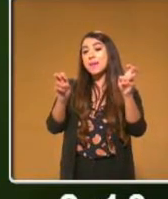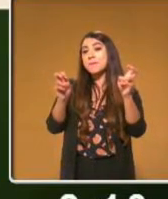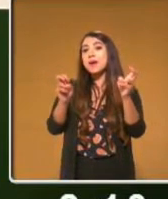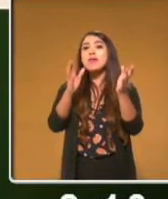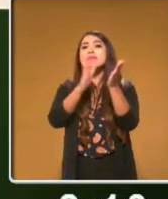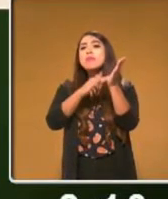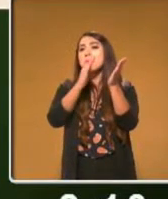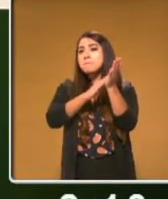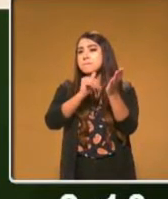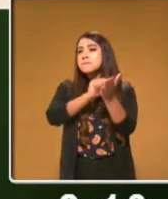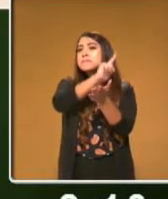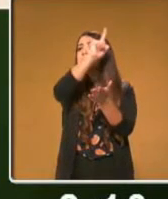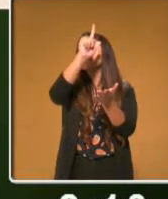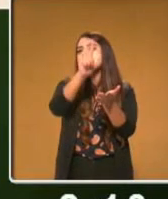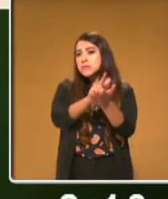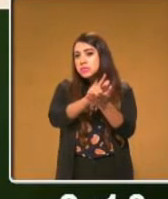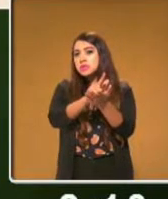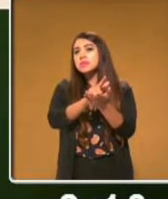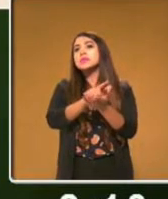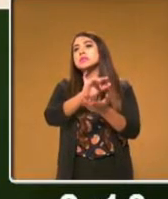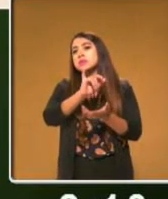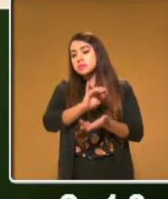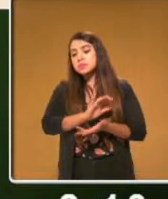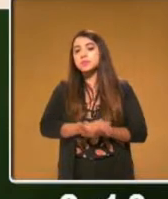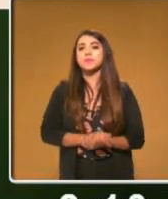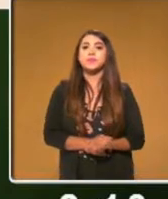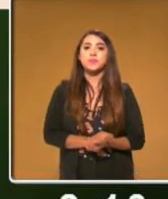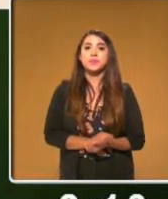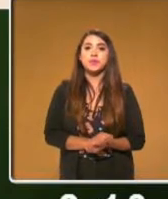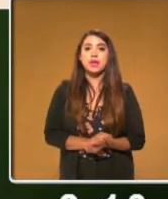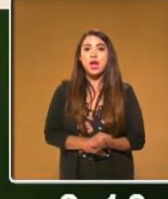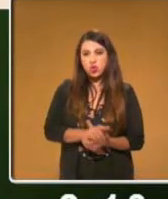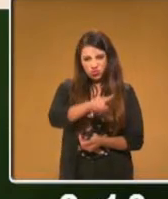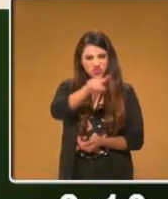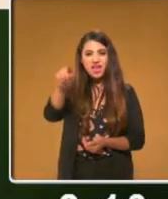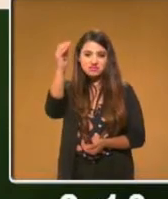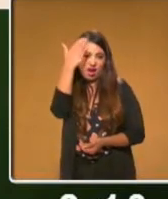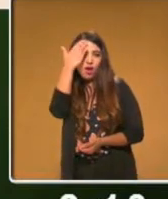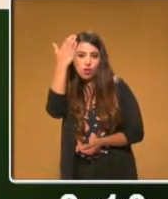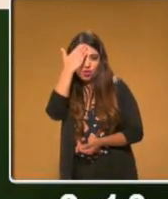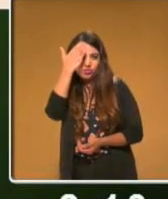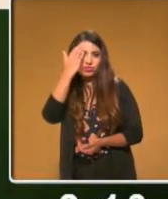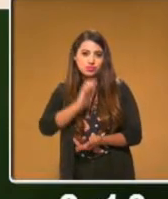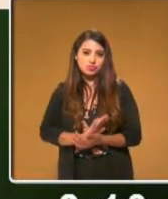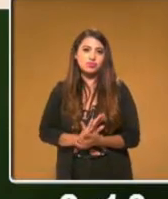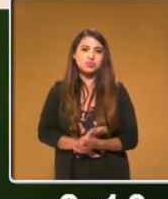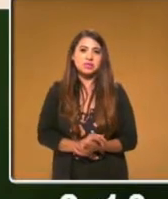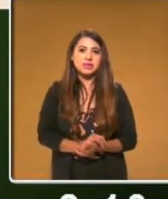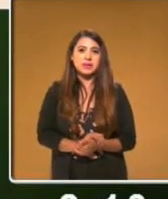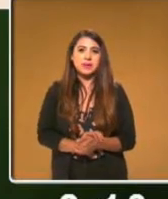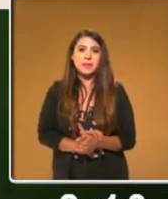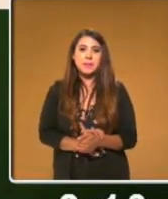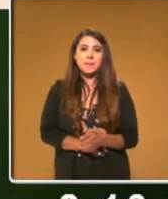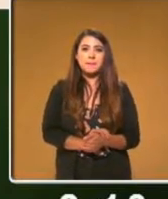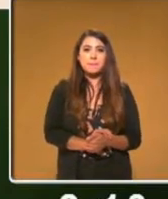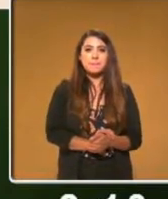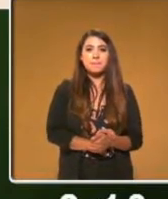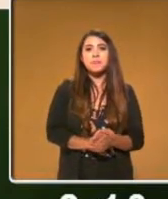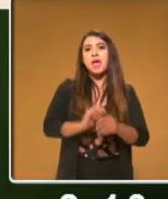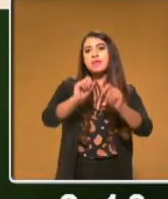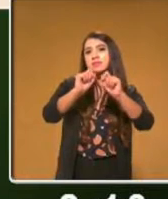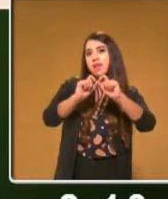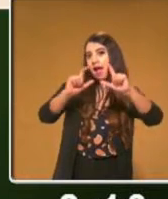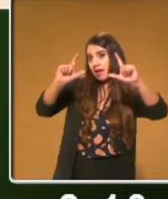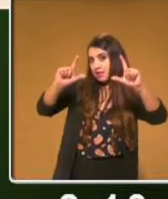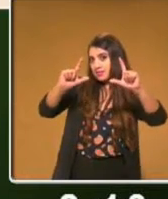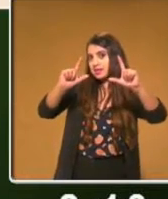los documentos administrativos y legales, que ustedes ya los conocen a través de las credenciales del IFE, de su